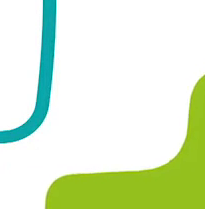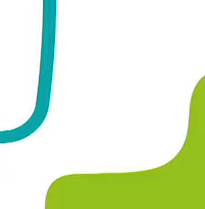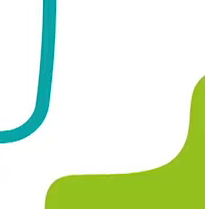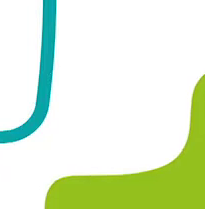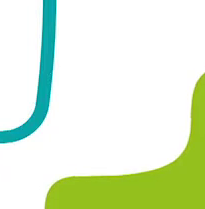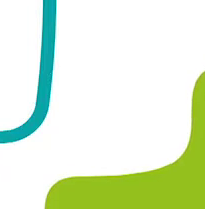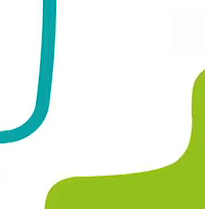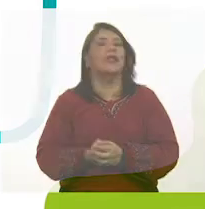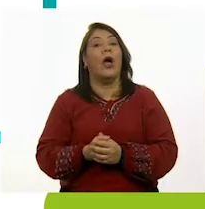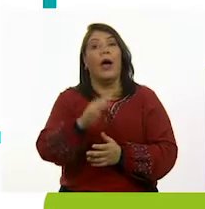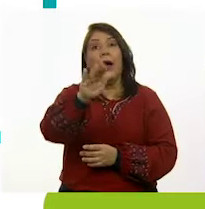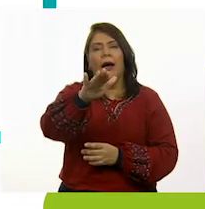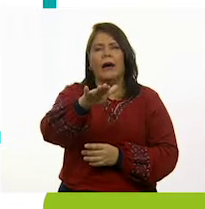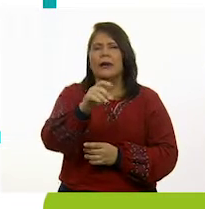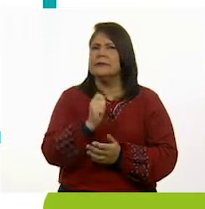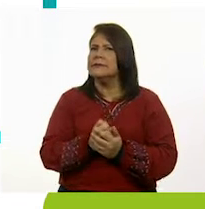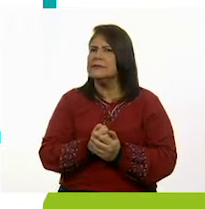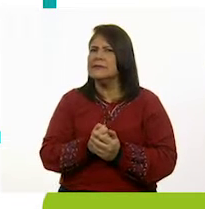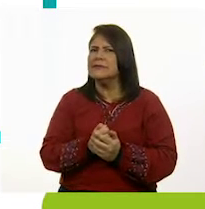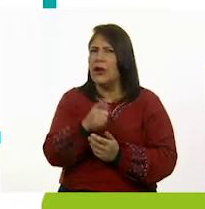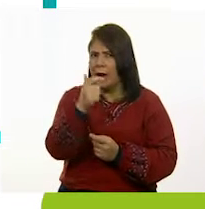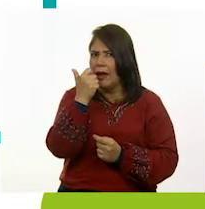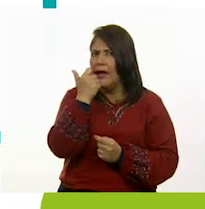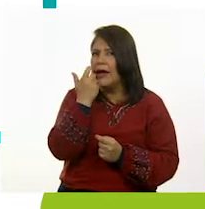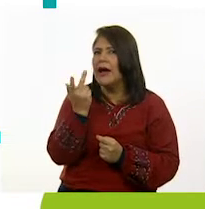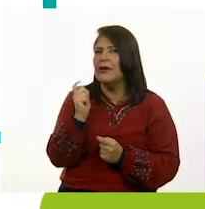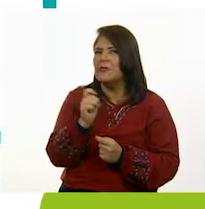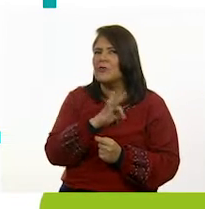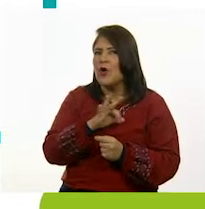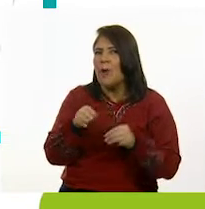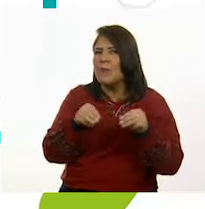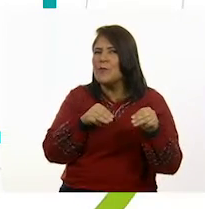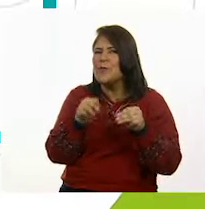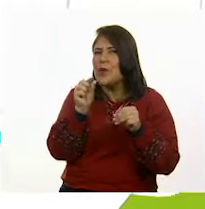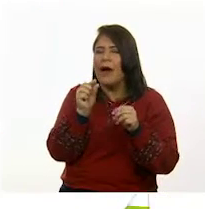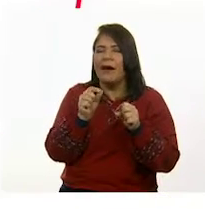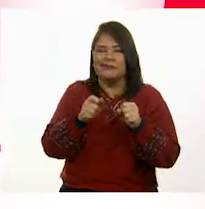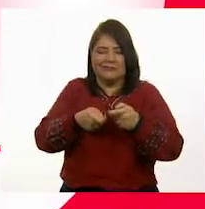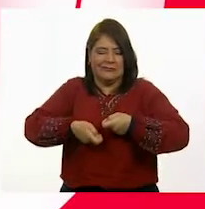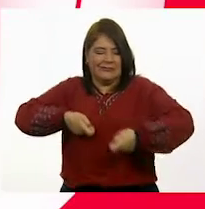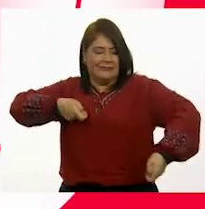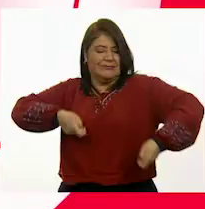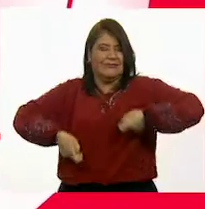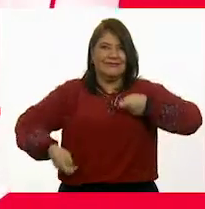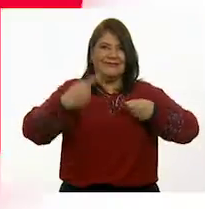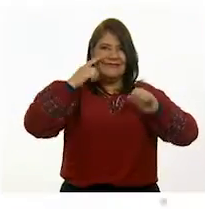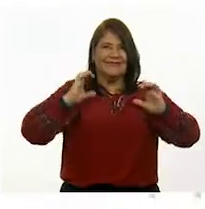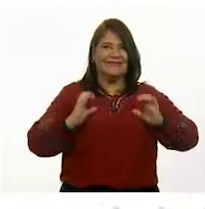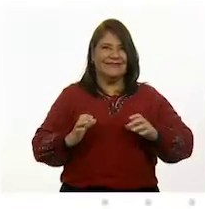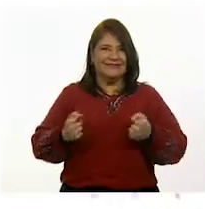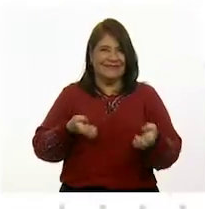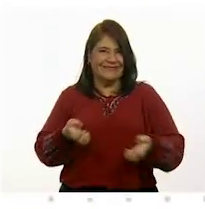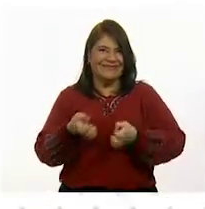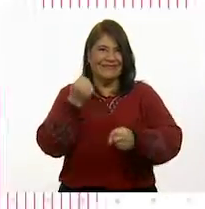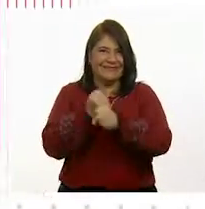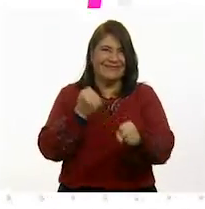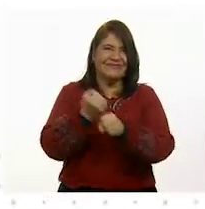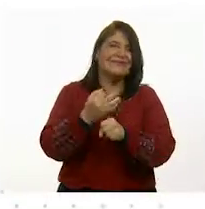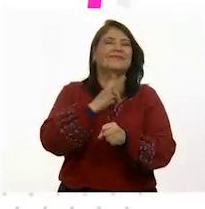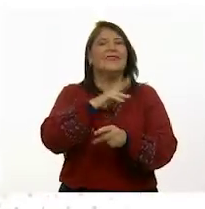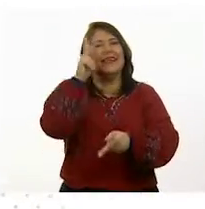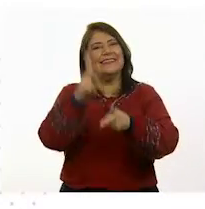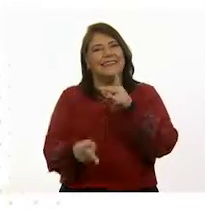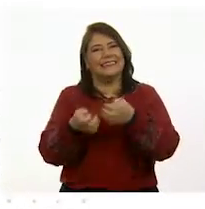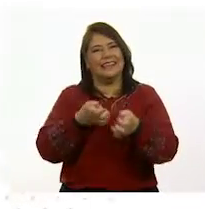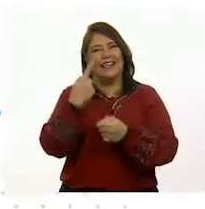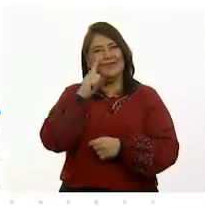Oigan, ¿no se les antoja como moverse un poquito y estirarse? ¿Verdad que sí? Vamos a activarnos juntos con la siguiente